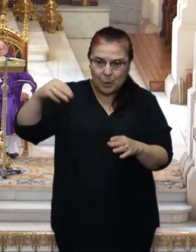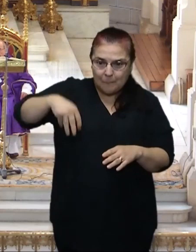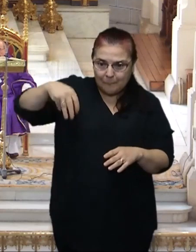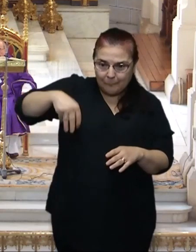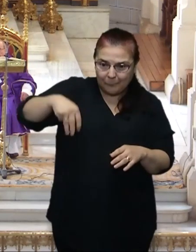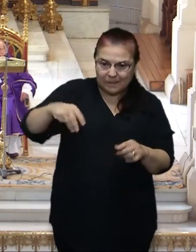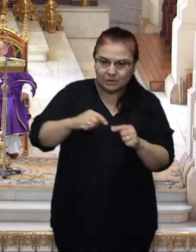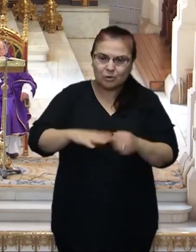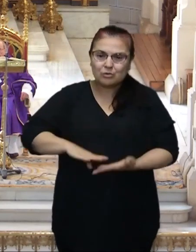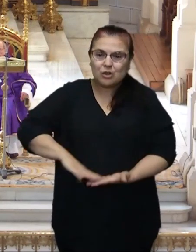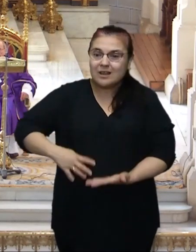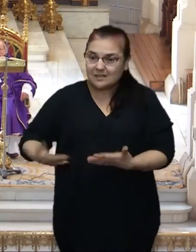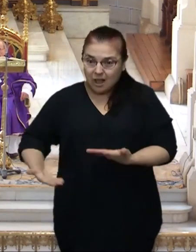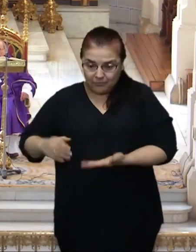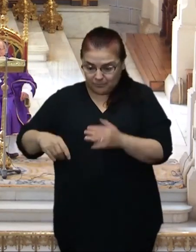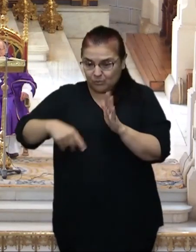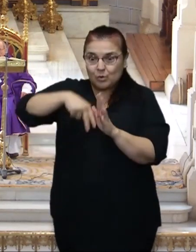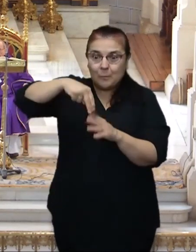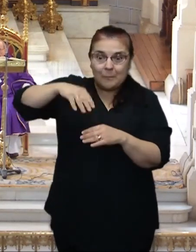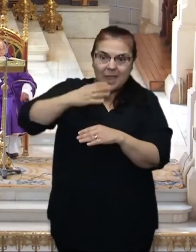me llegaba hasta los tobillos.